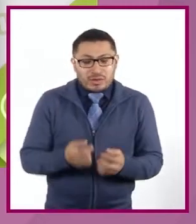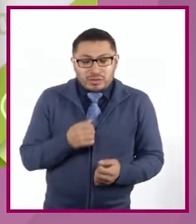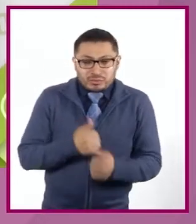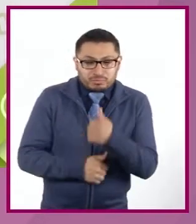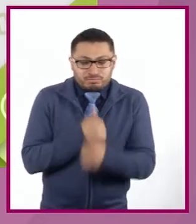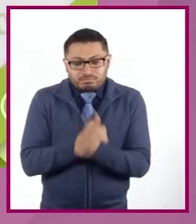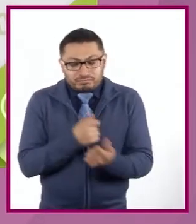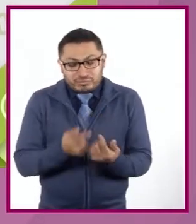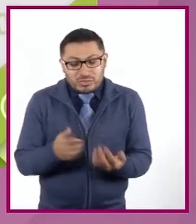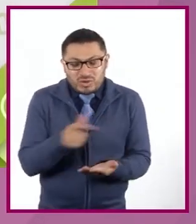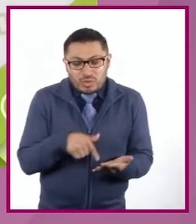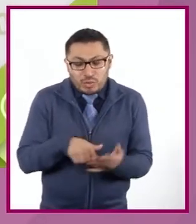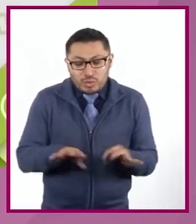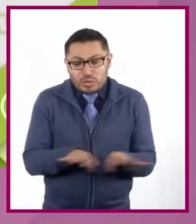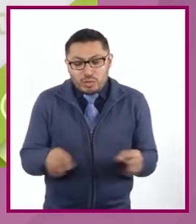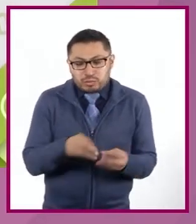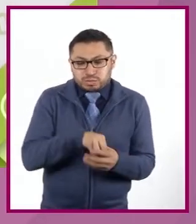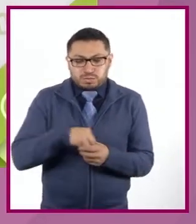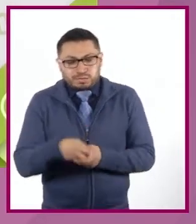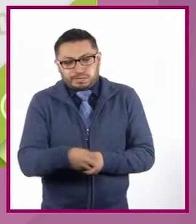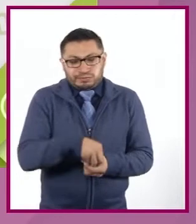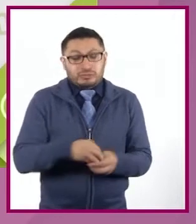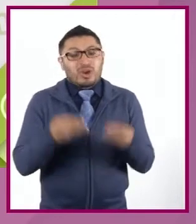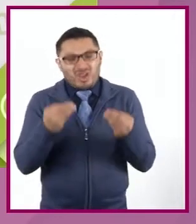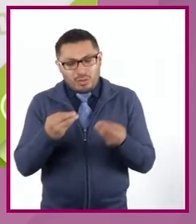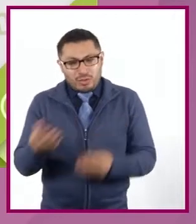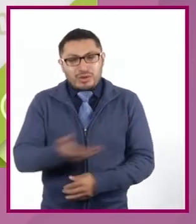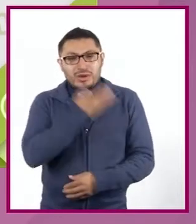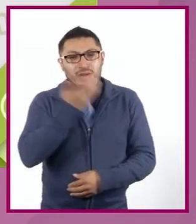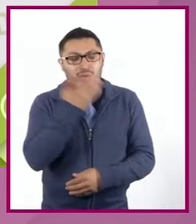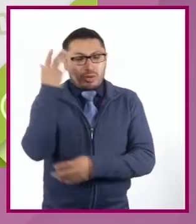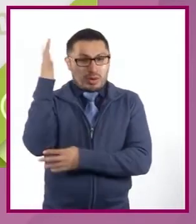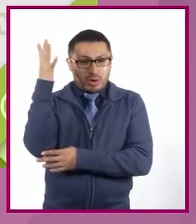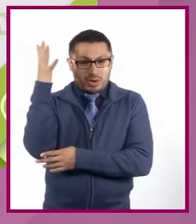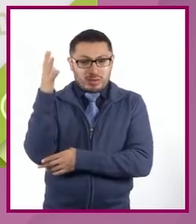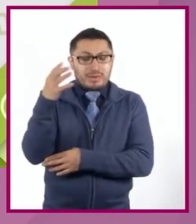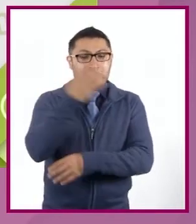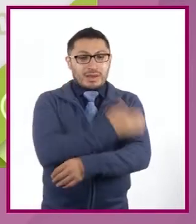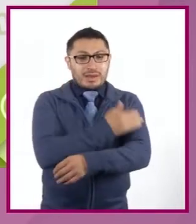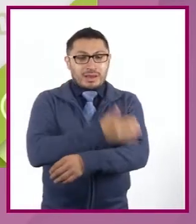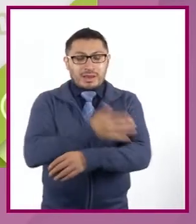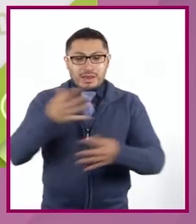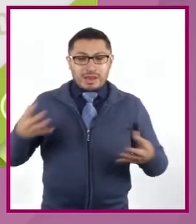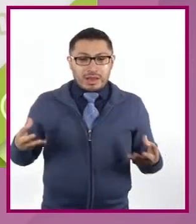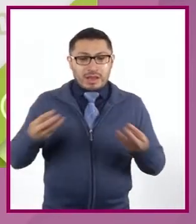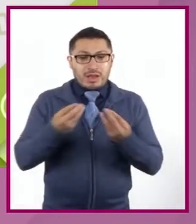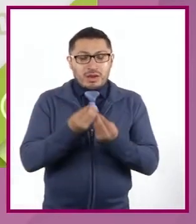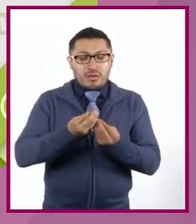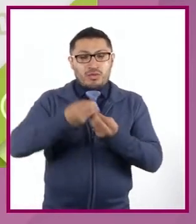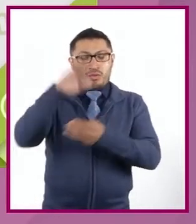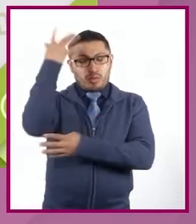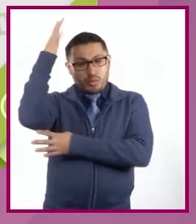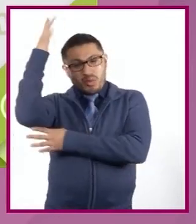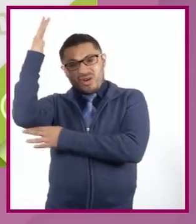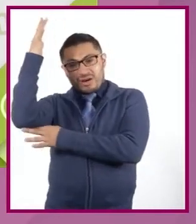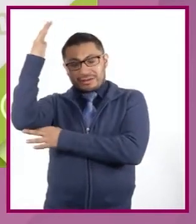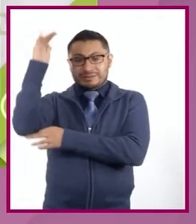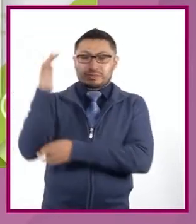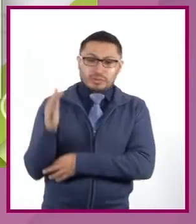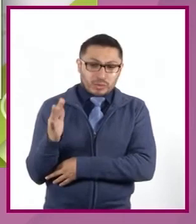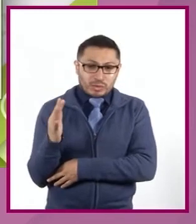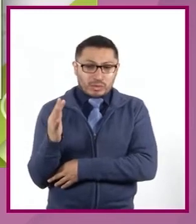claro. Muchas de ellas están adaptadas a la sombra y crecerán acompañando a los árboles gigantes y no tan